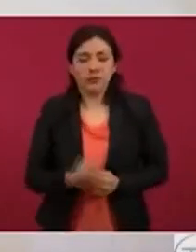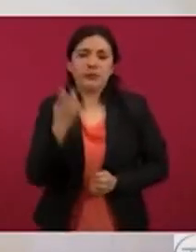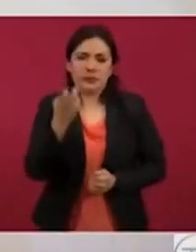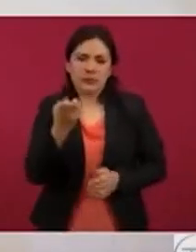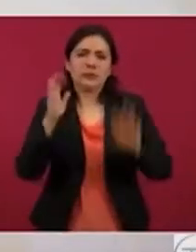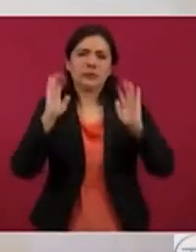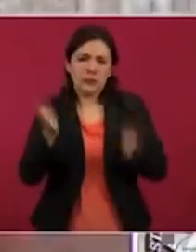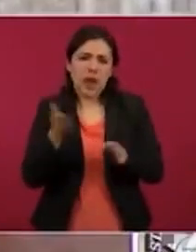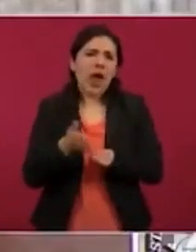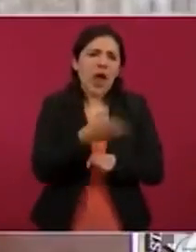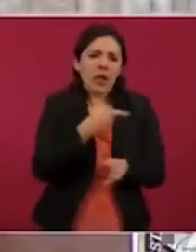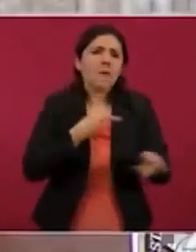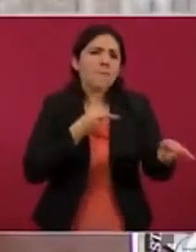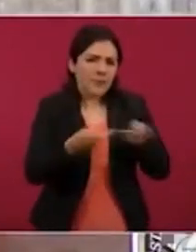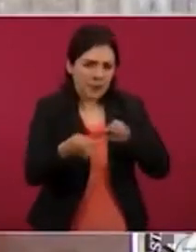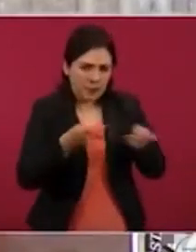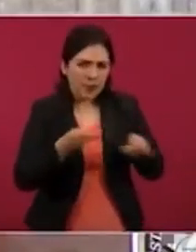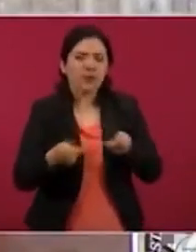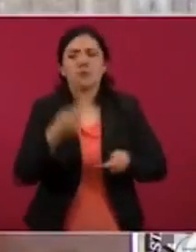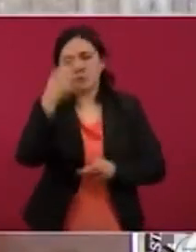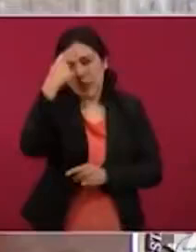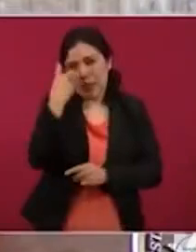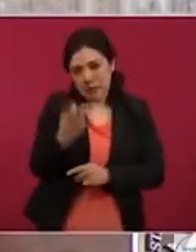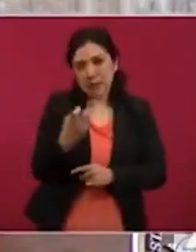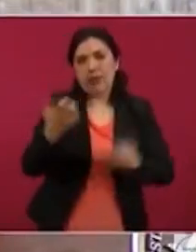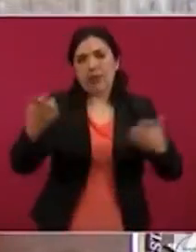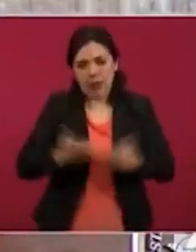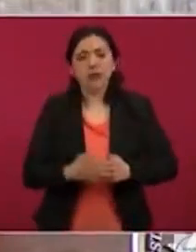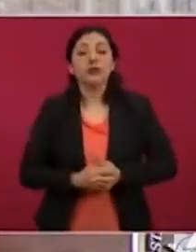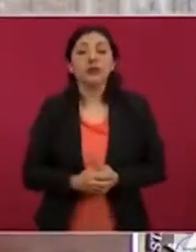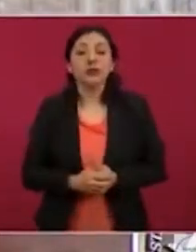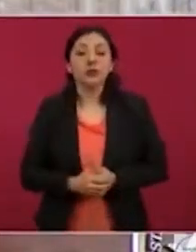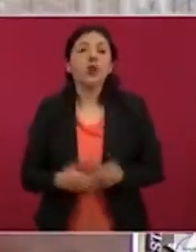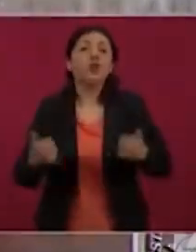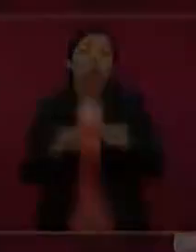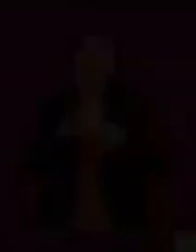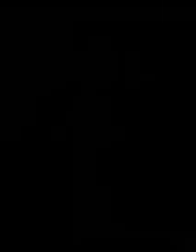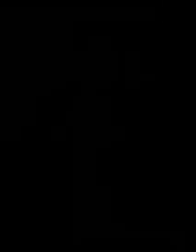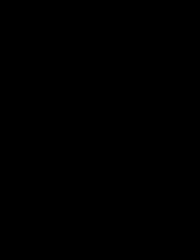preparados con ese propósito y vamos a estar pendientes de